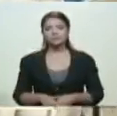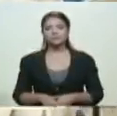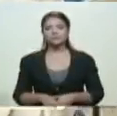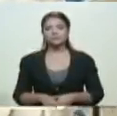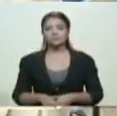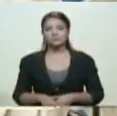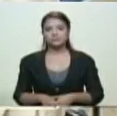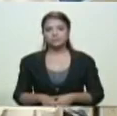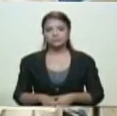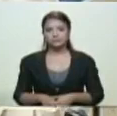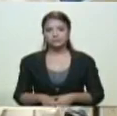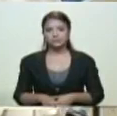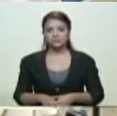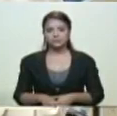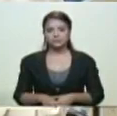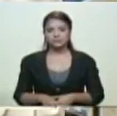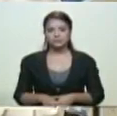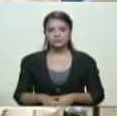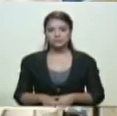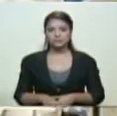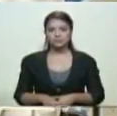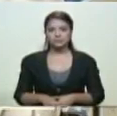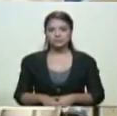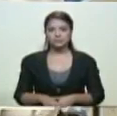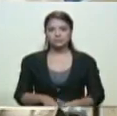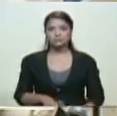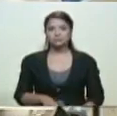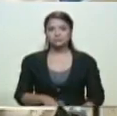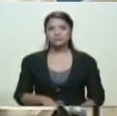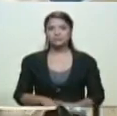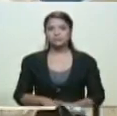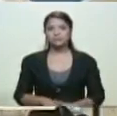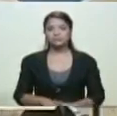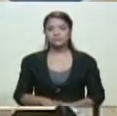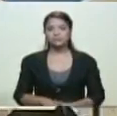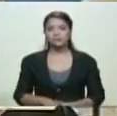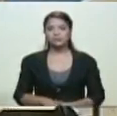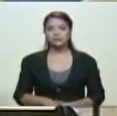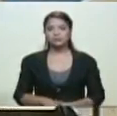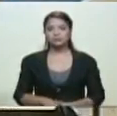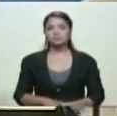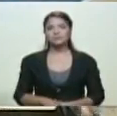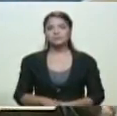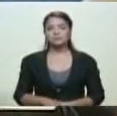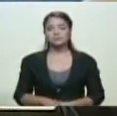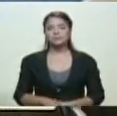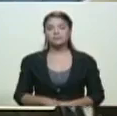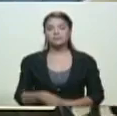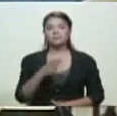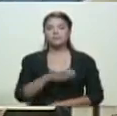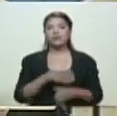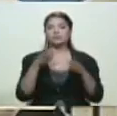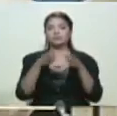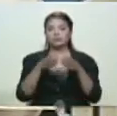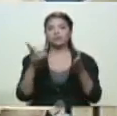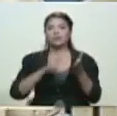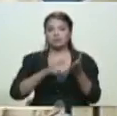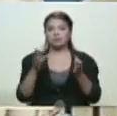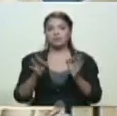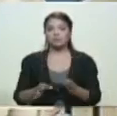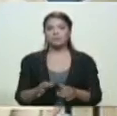hechos no vuelva a ocurrir, no se vuelvan a repetir. Son objetivos fundamentales de la Comisión para la Verdad.